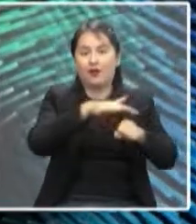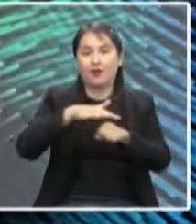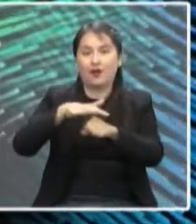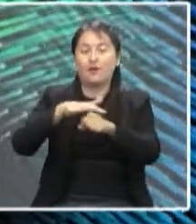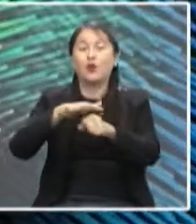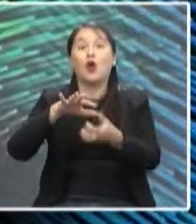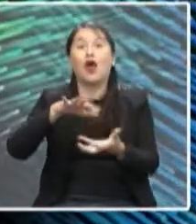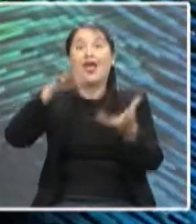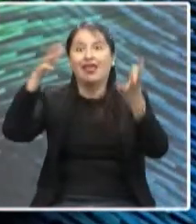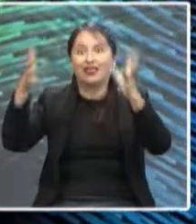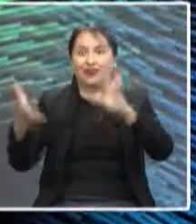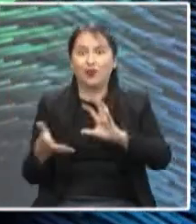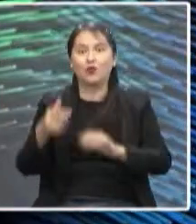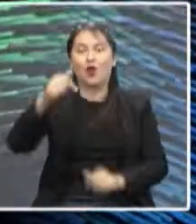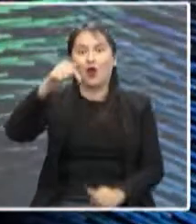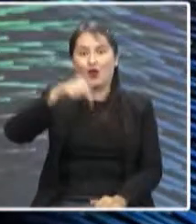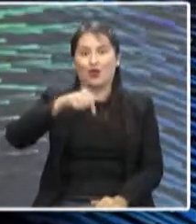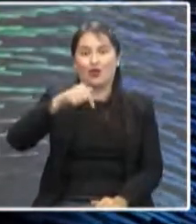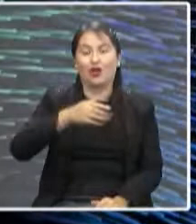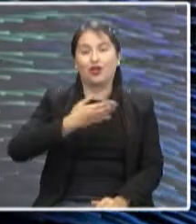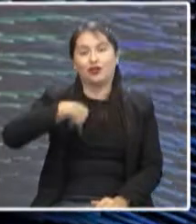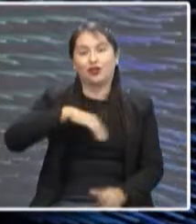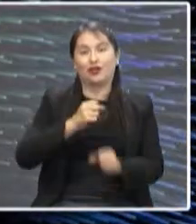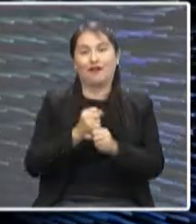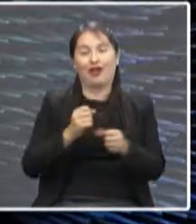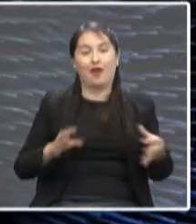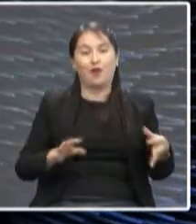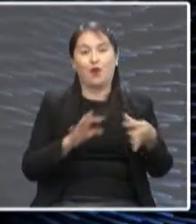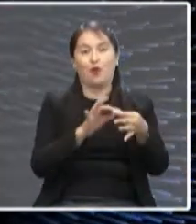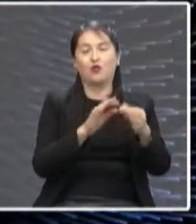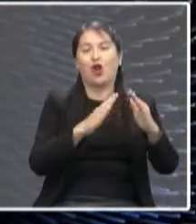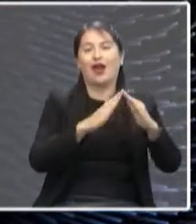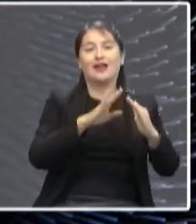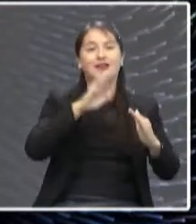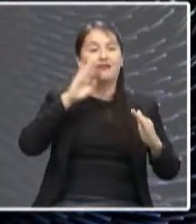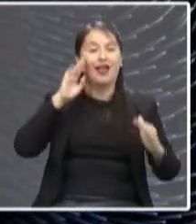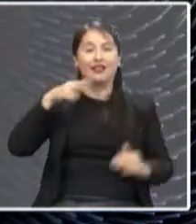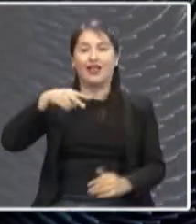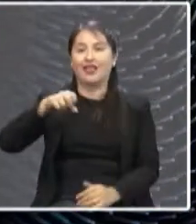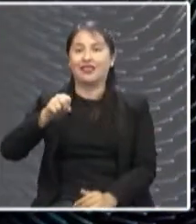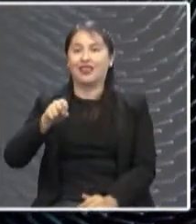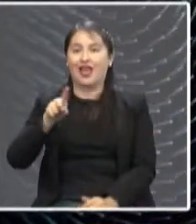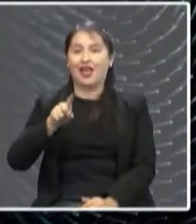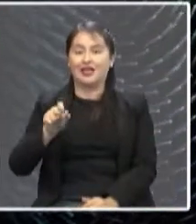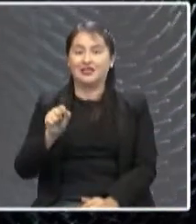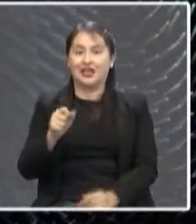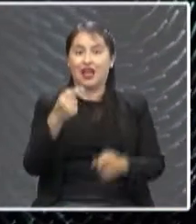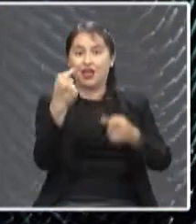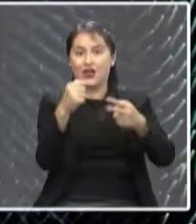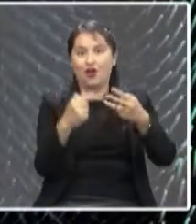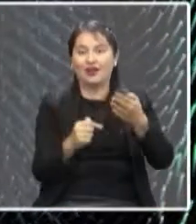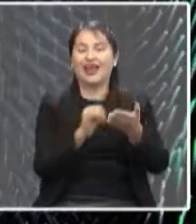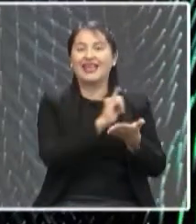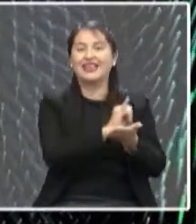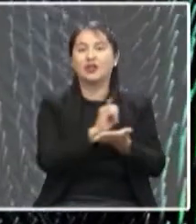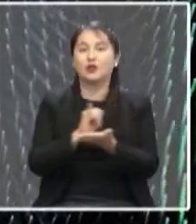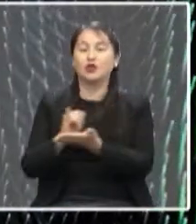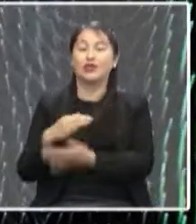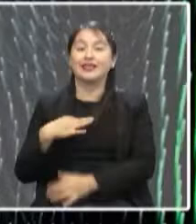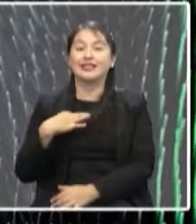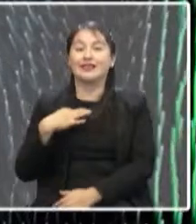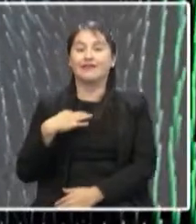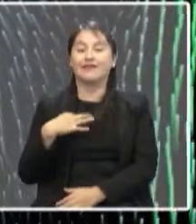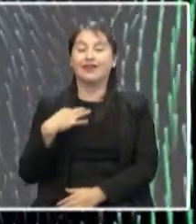mundo hoy. Trabajamos con la Casa Blanca, la FAA, la NASA y otras instituciones de aviación civil en el mundo,